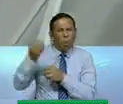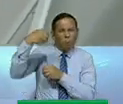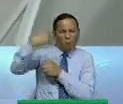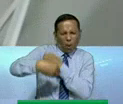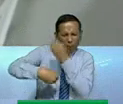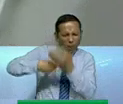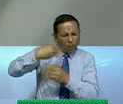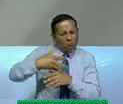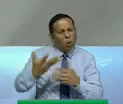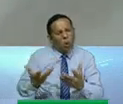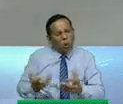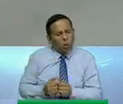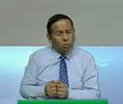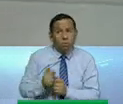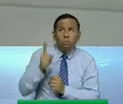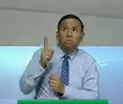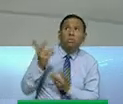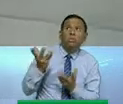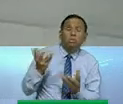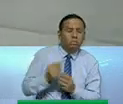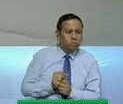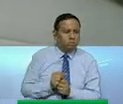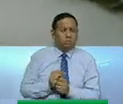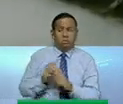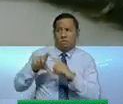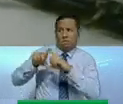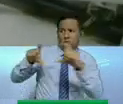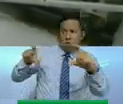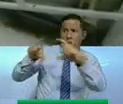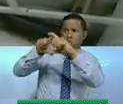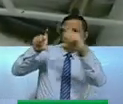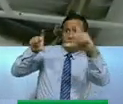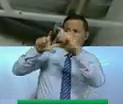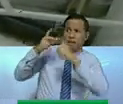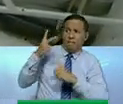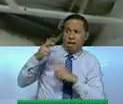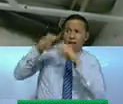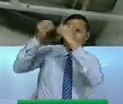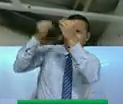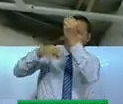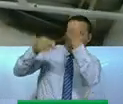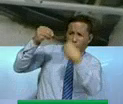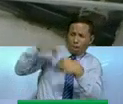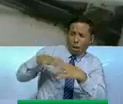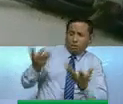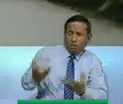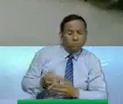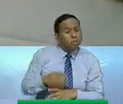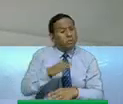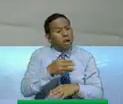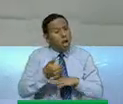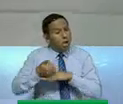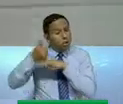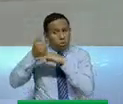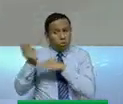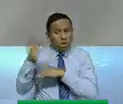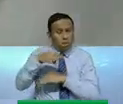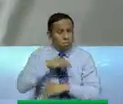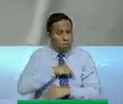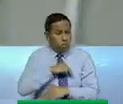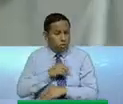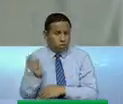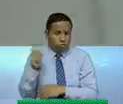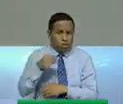hay dos filas, como creo dos, que... Dos filas de bloques cayeron para acá abajo, sí. ¿Ya vino alguna autoridad por parte del municipio a inspeccionar? Sí,